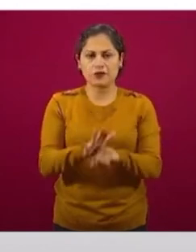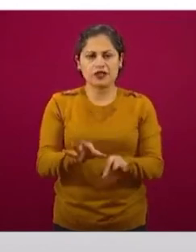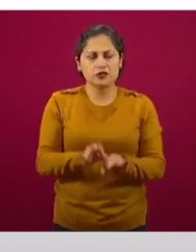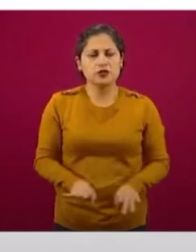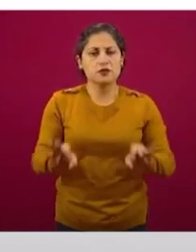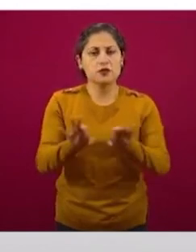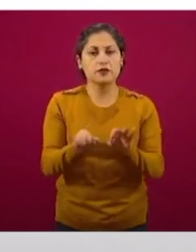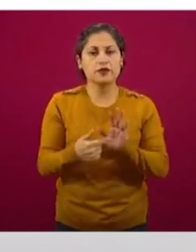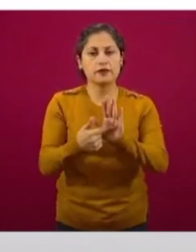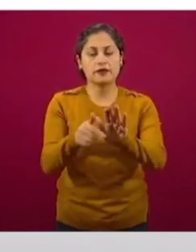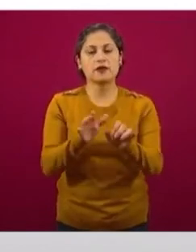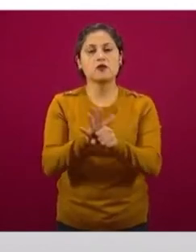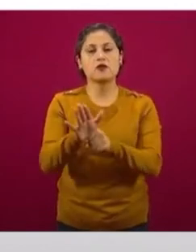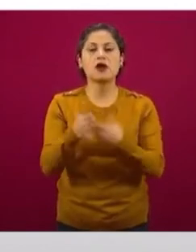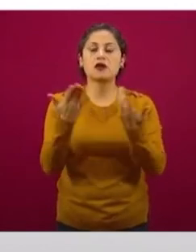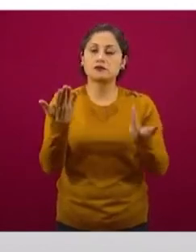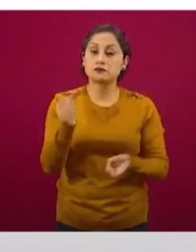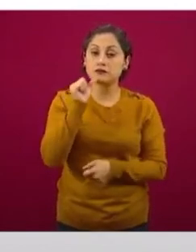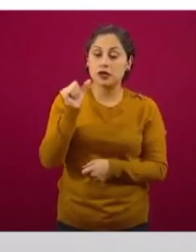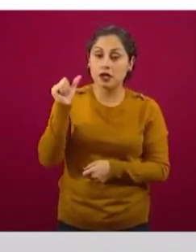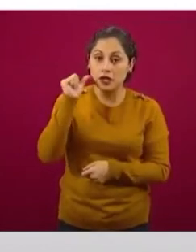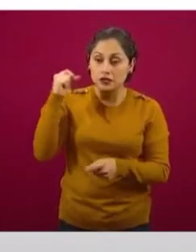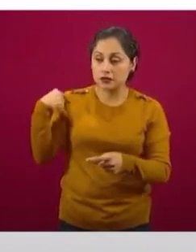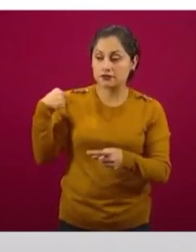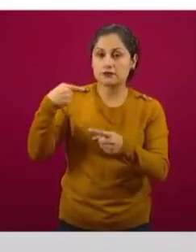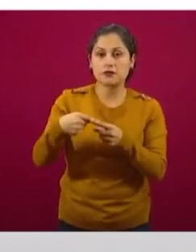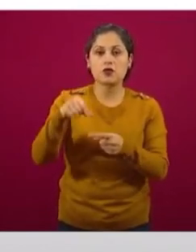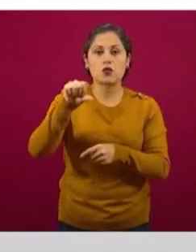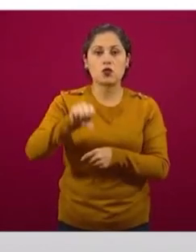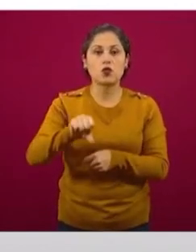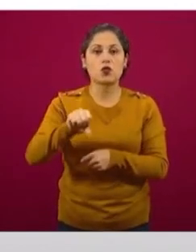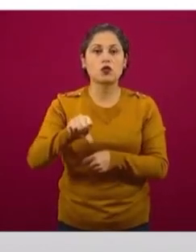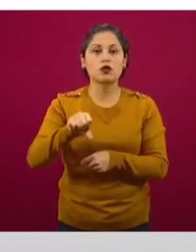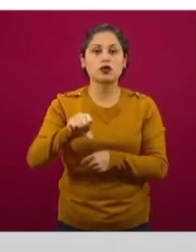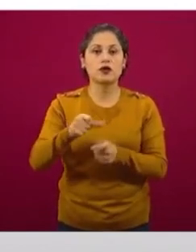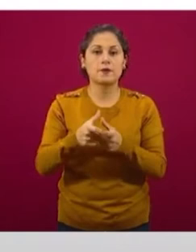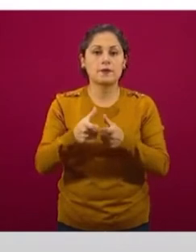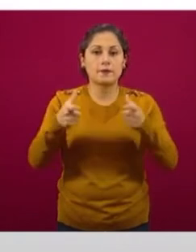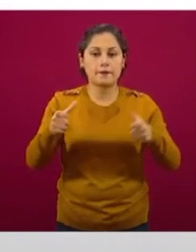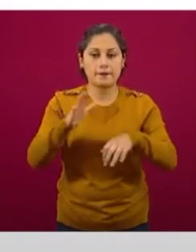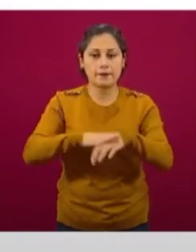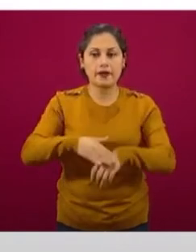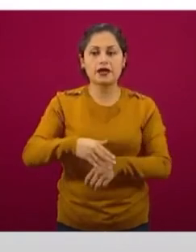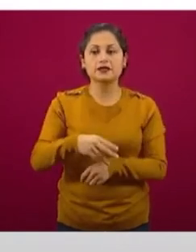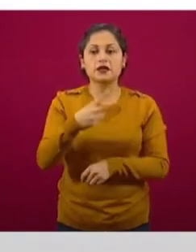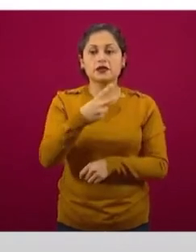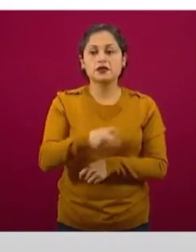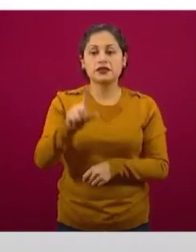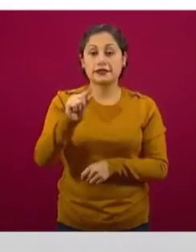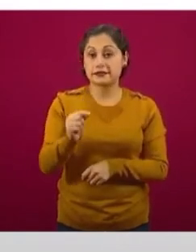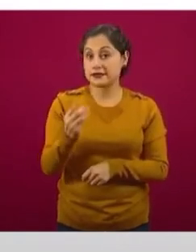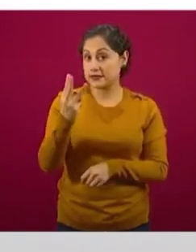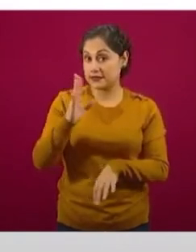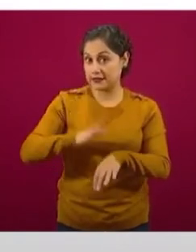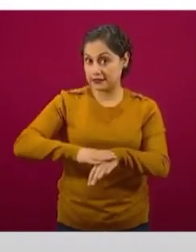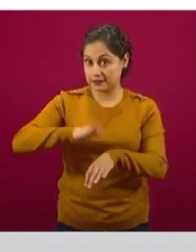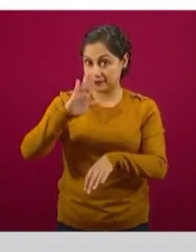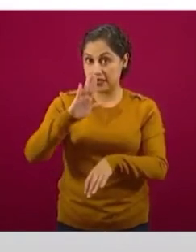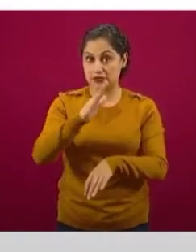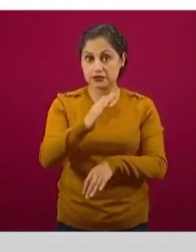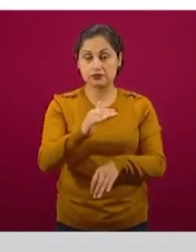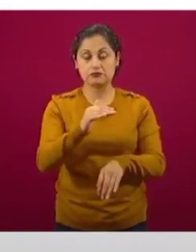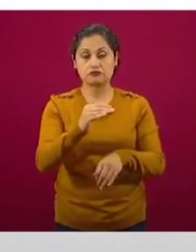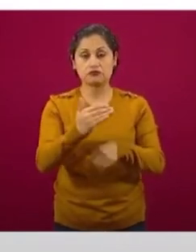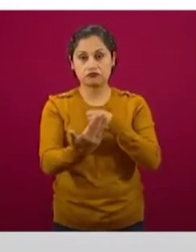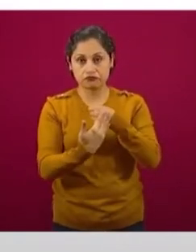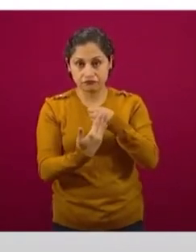Bueno, pues esto ha ido creciendo del día de ayer al día de hoy. Tenemos 273 solicitudes más.